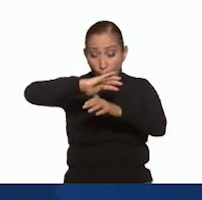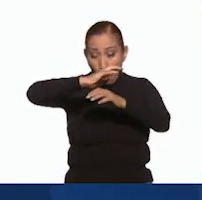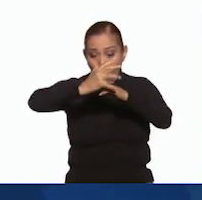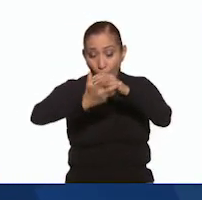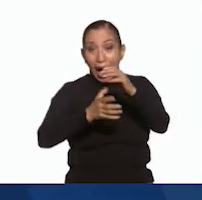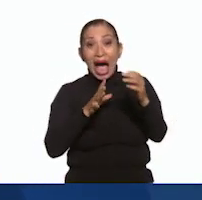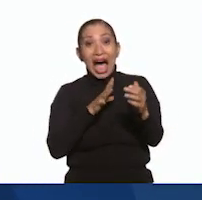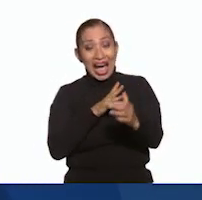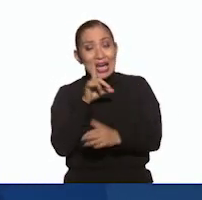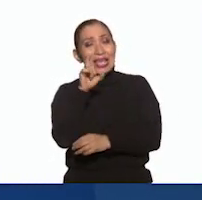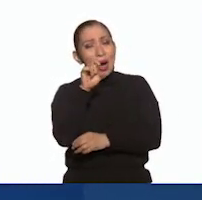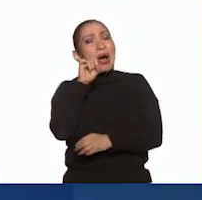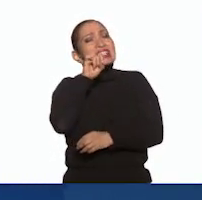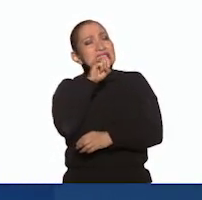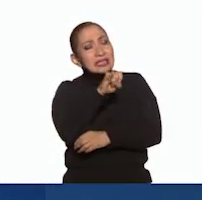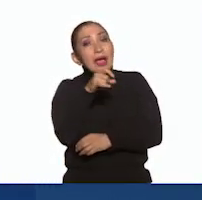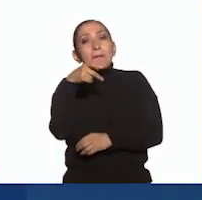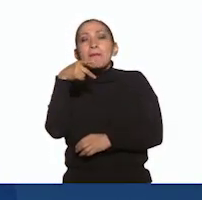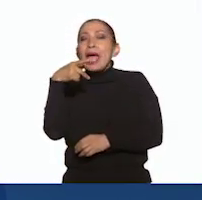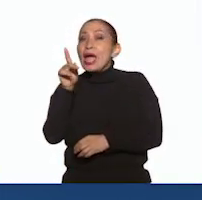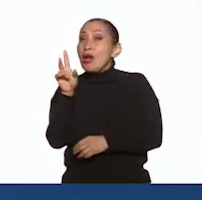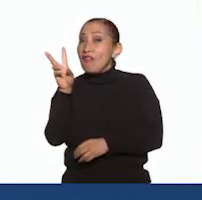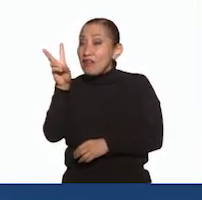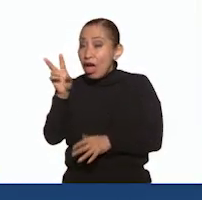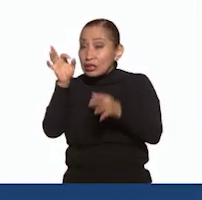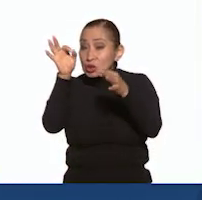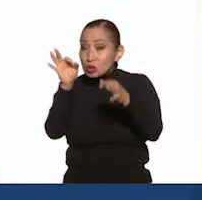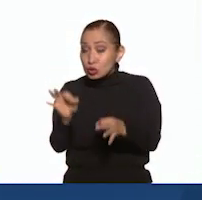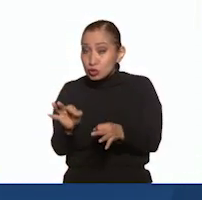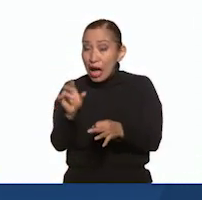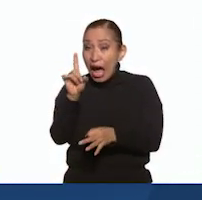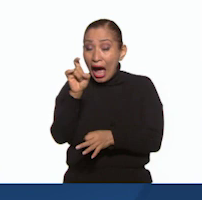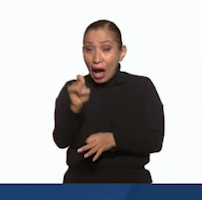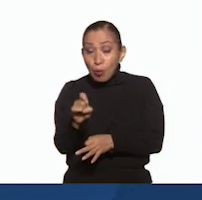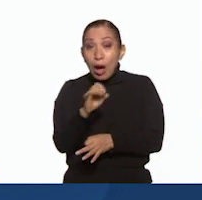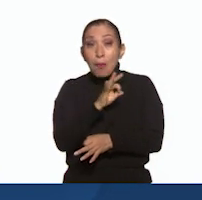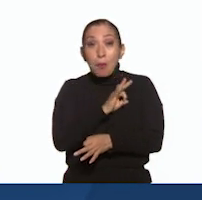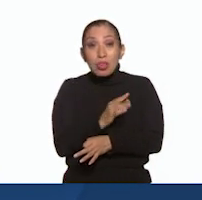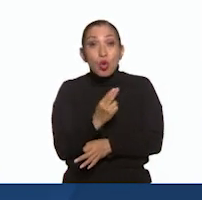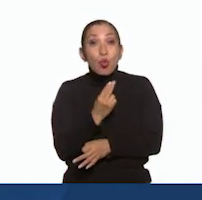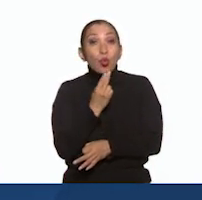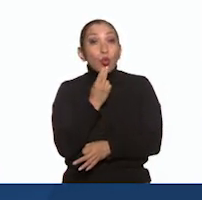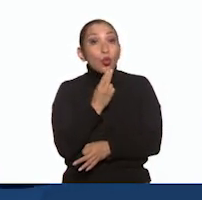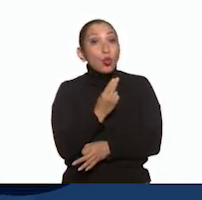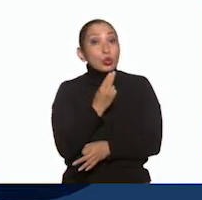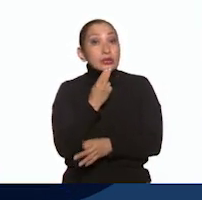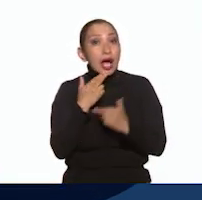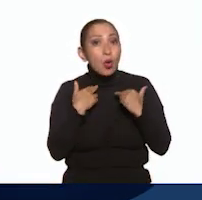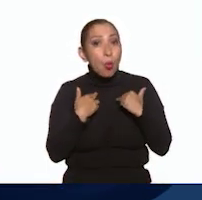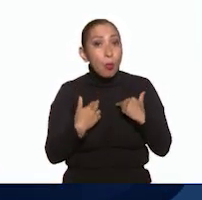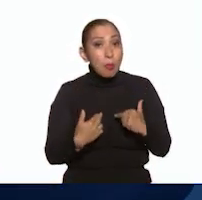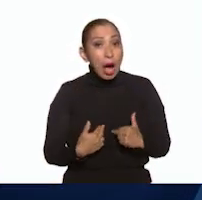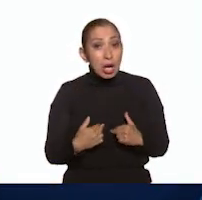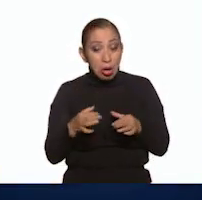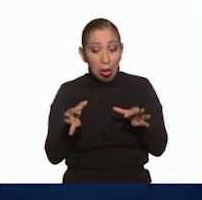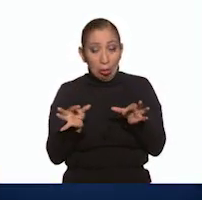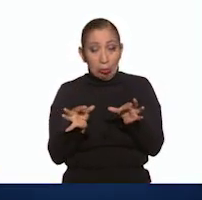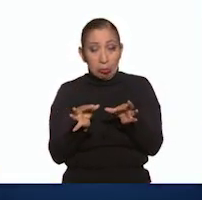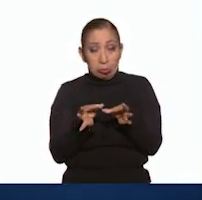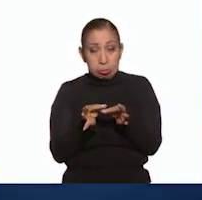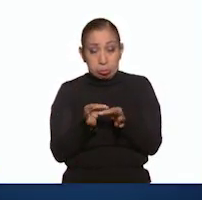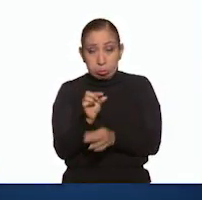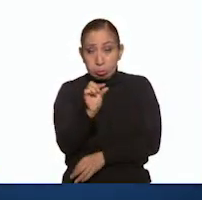superficie está cubierta por agua, en realidad la cantidad de agua que podemos aprovechar los seres humanos es muy